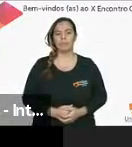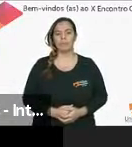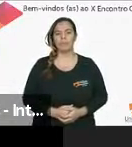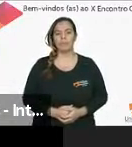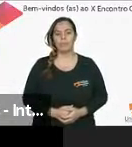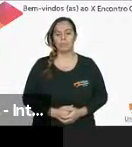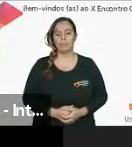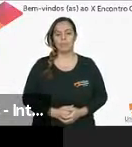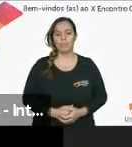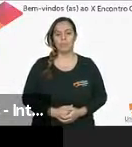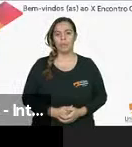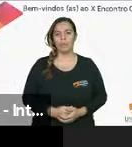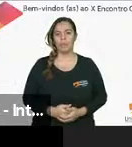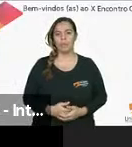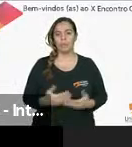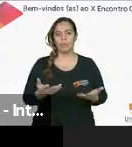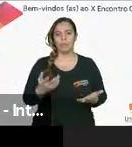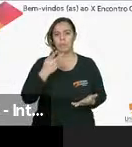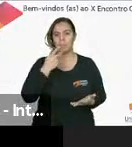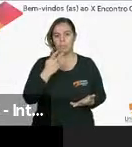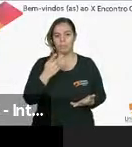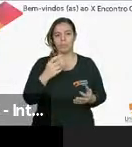en el aula, digamos, dominante